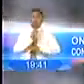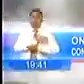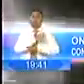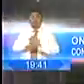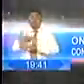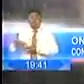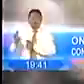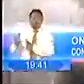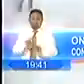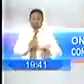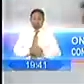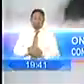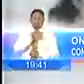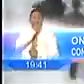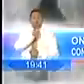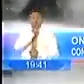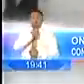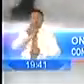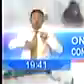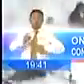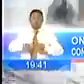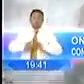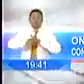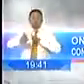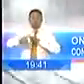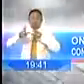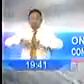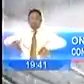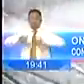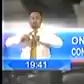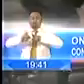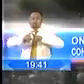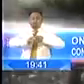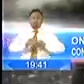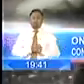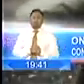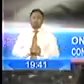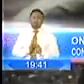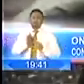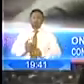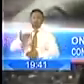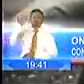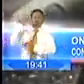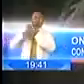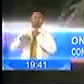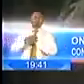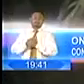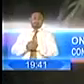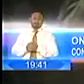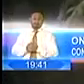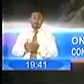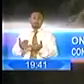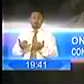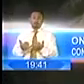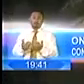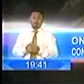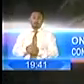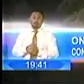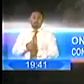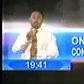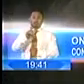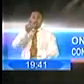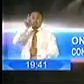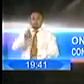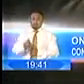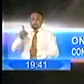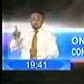la masacre, muchos judíos lograron escapar a diferentes lugares del mundo. La historia parecería muy lejana, pero fue precisamente uno